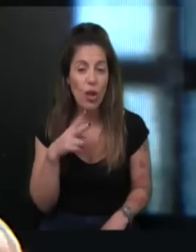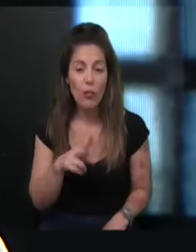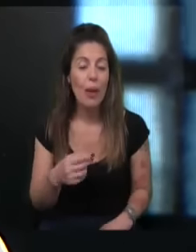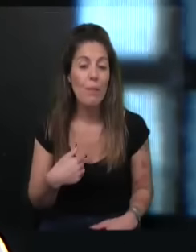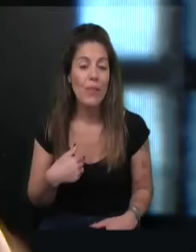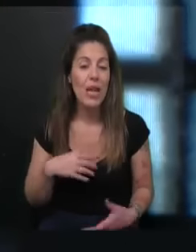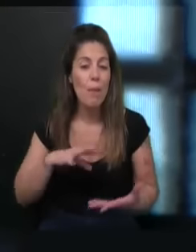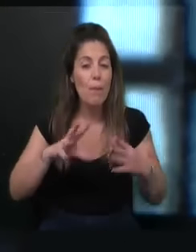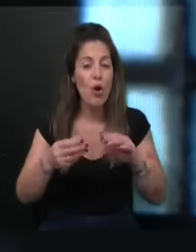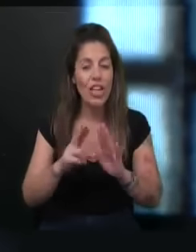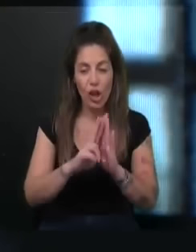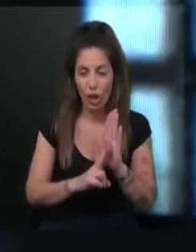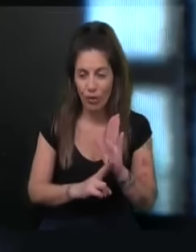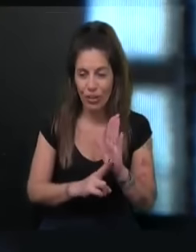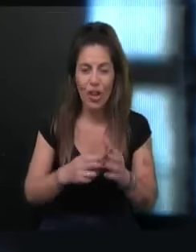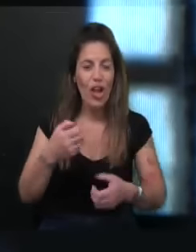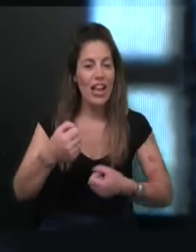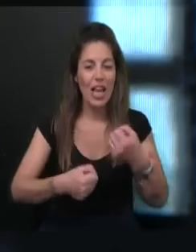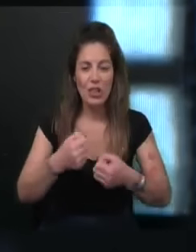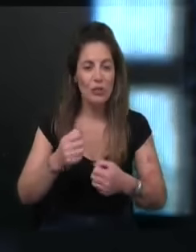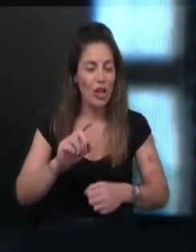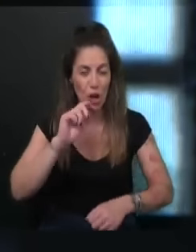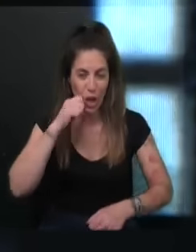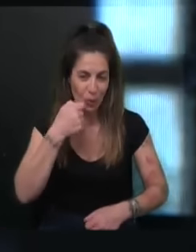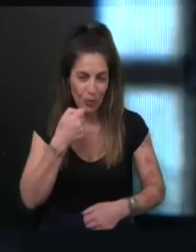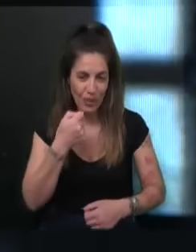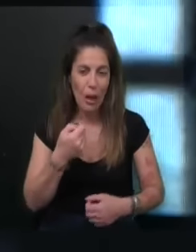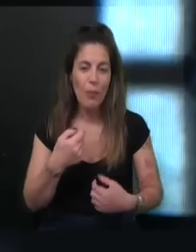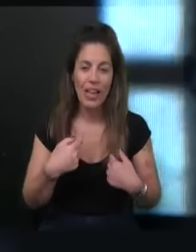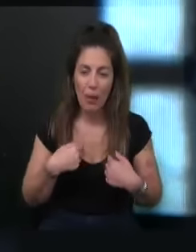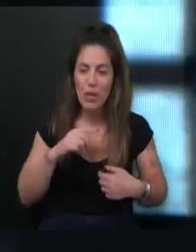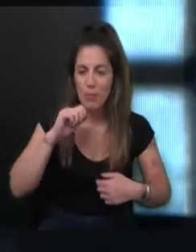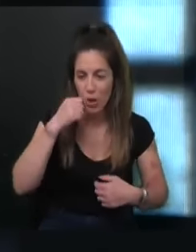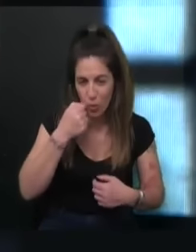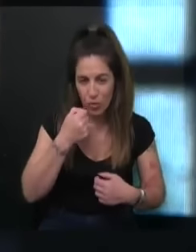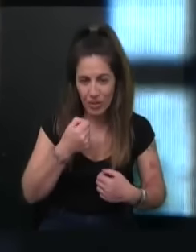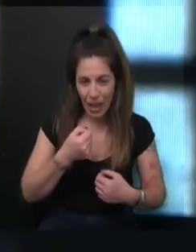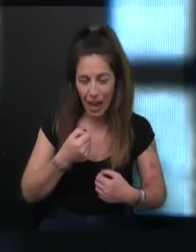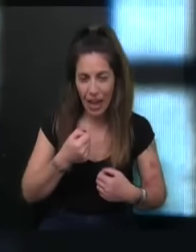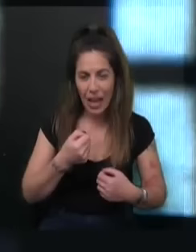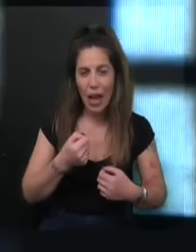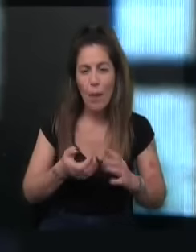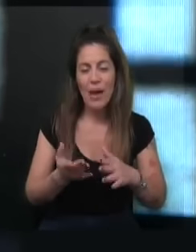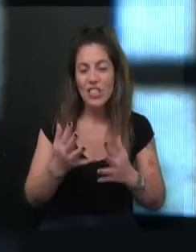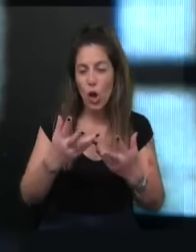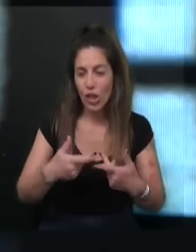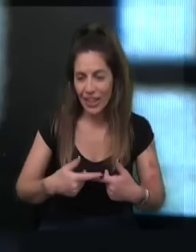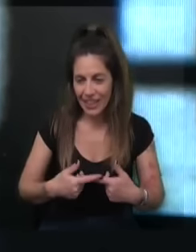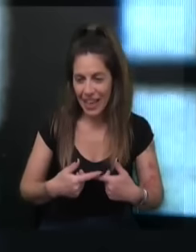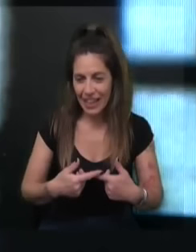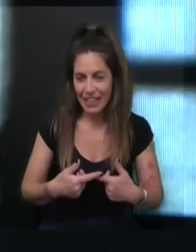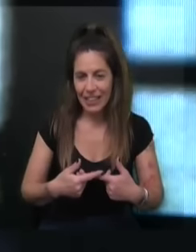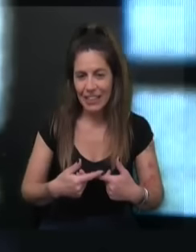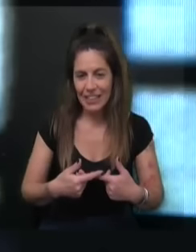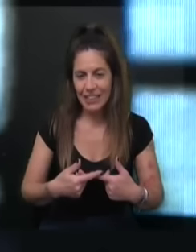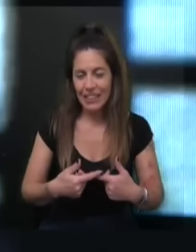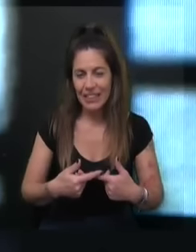modelo regulatorio a la industria no le gusta tanto porque a mí me gusta poner la casa un poco más en orden de cómo se ha